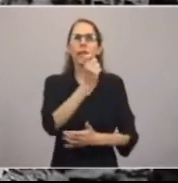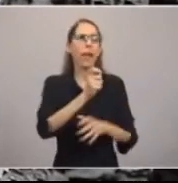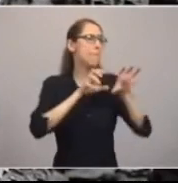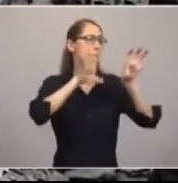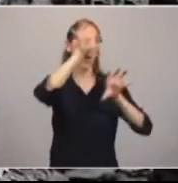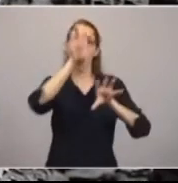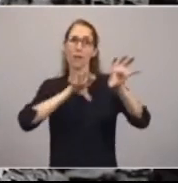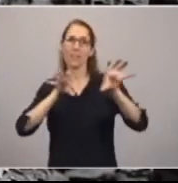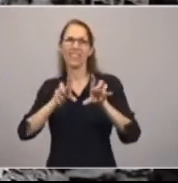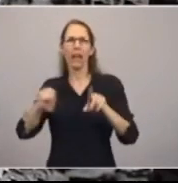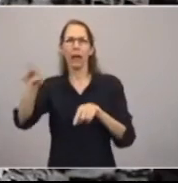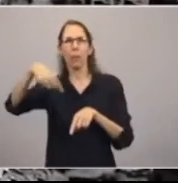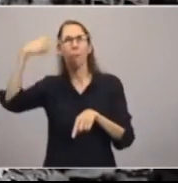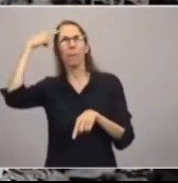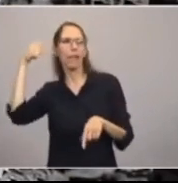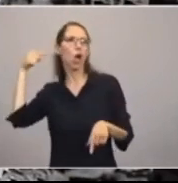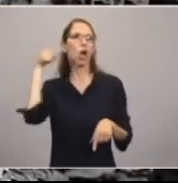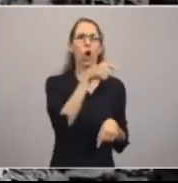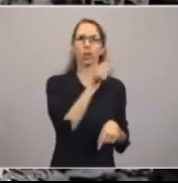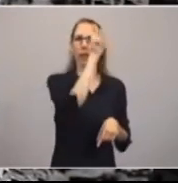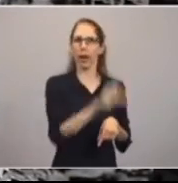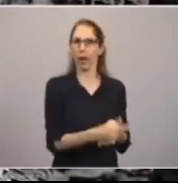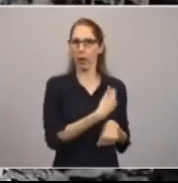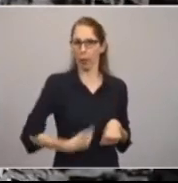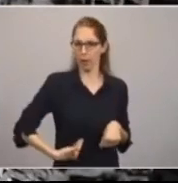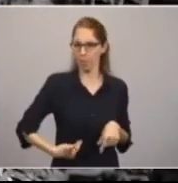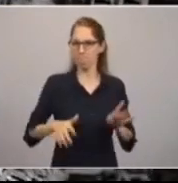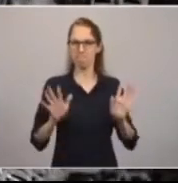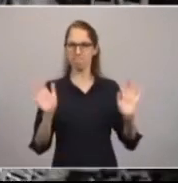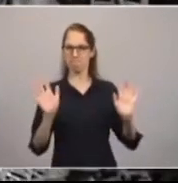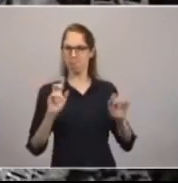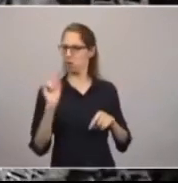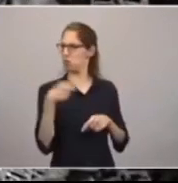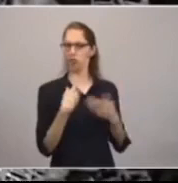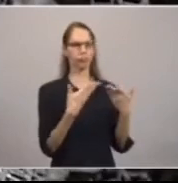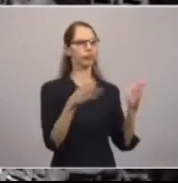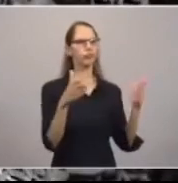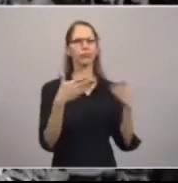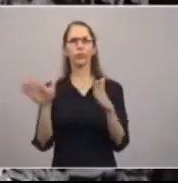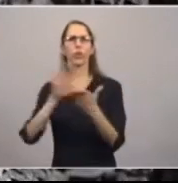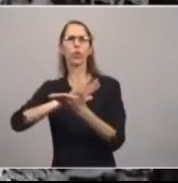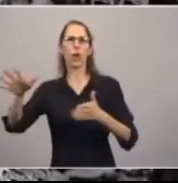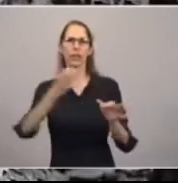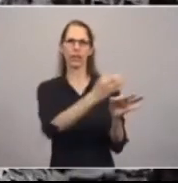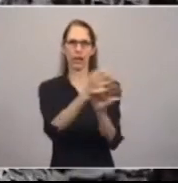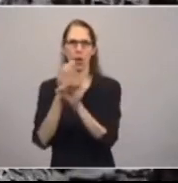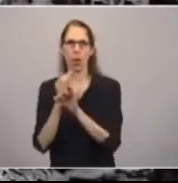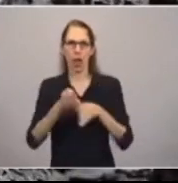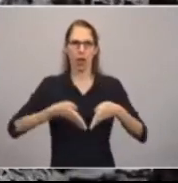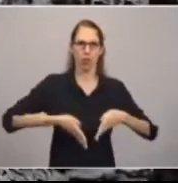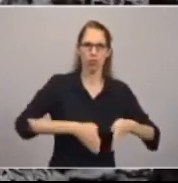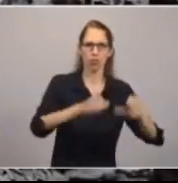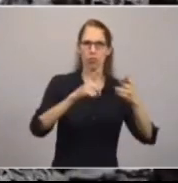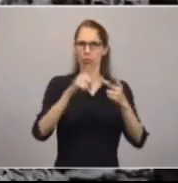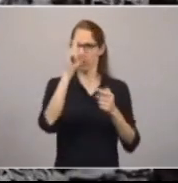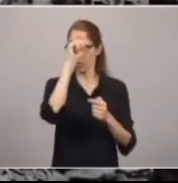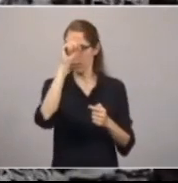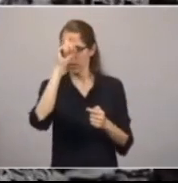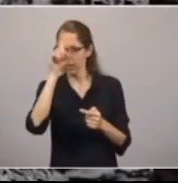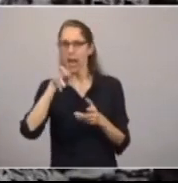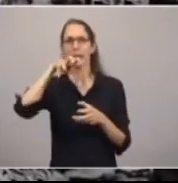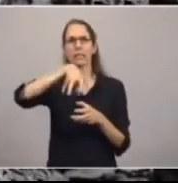creen que es para perjudicar a un gobernador, que quede claro, nosotros inauguramos escuelas, rutas,